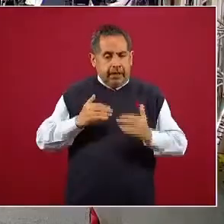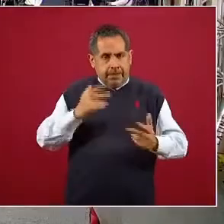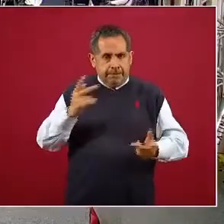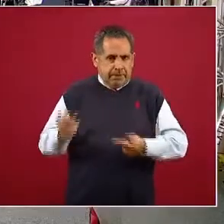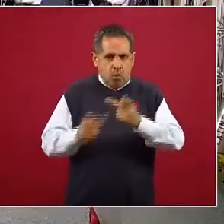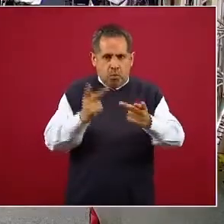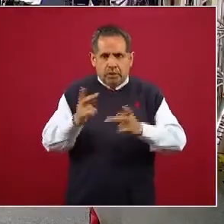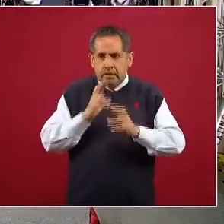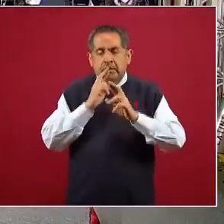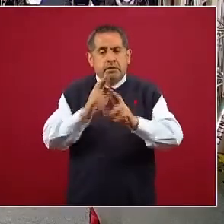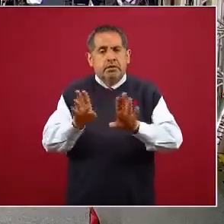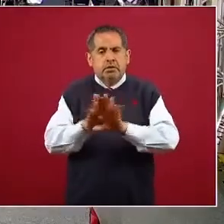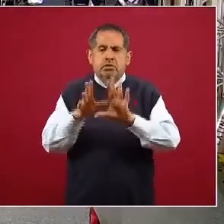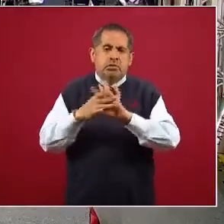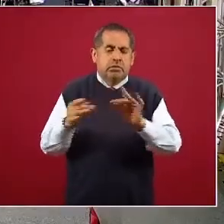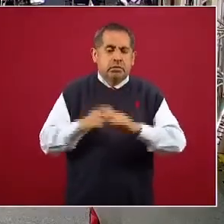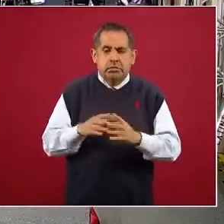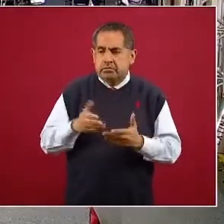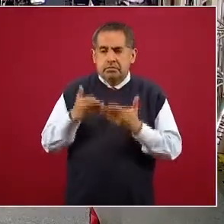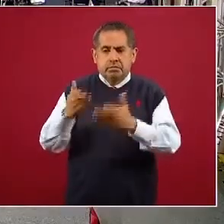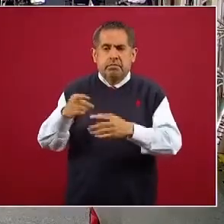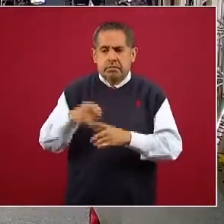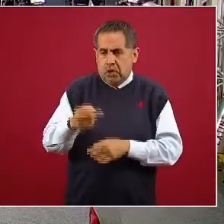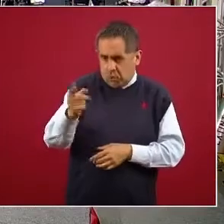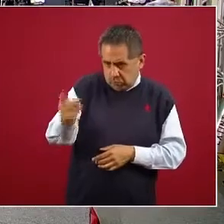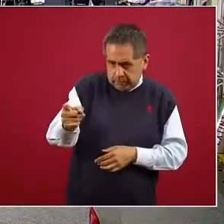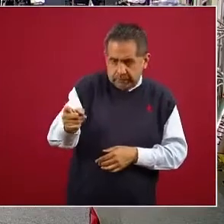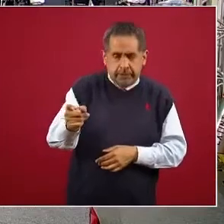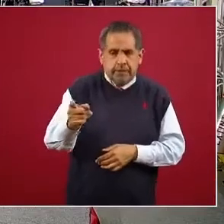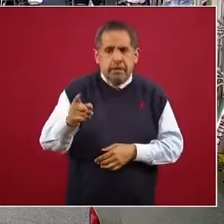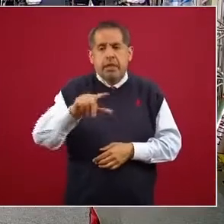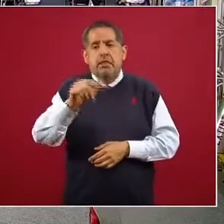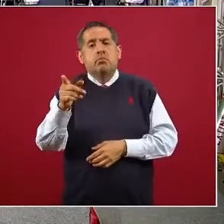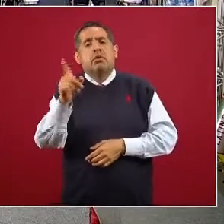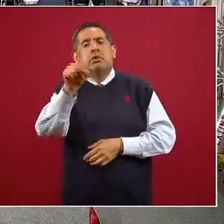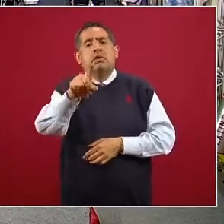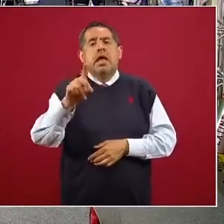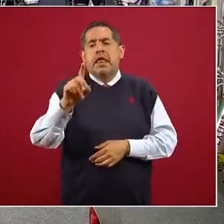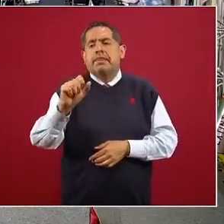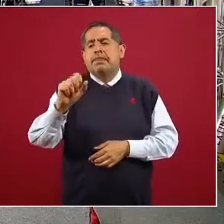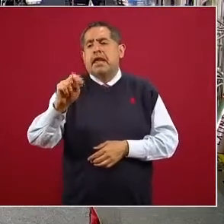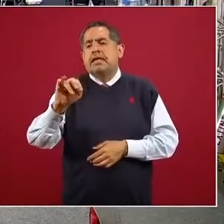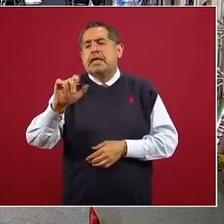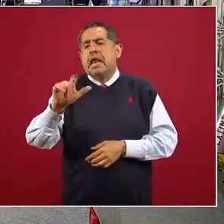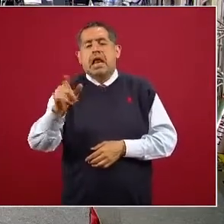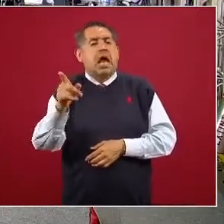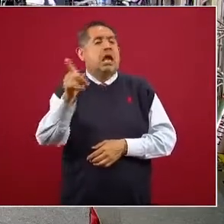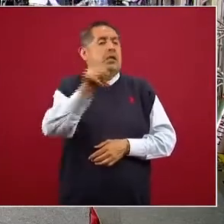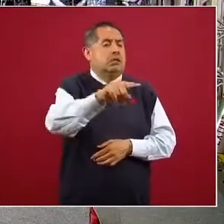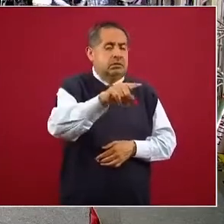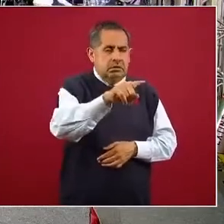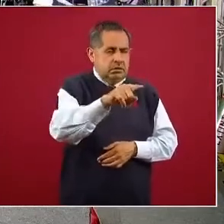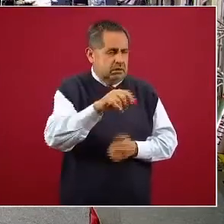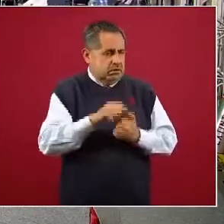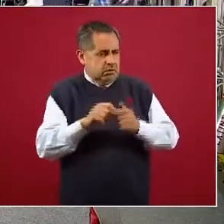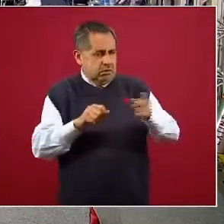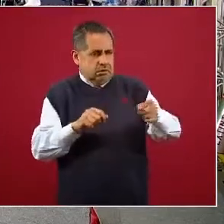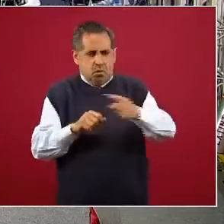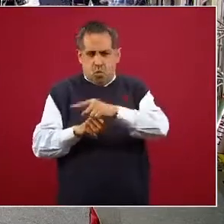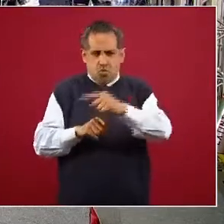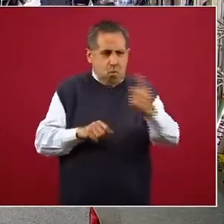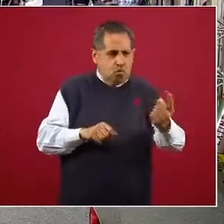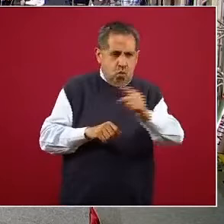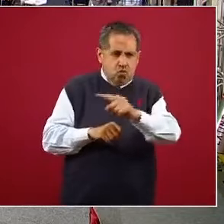preguntas y respuestas. Le damos la palabra a usted. Por allá atrás está Daniela Pastrana y nos vamos por aquí uno